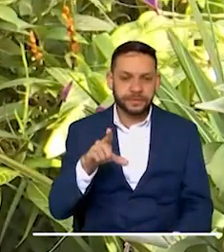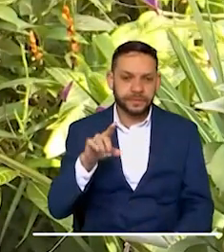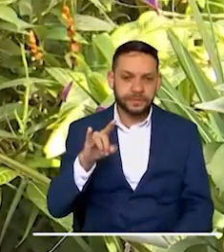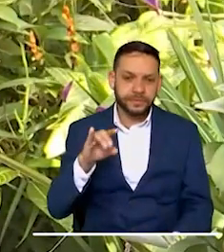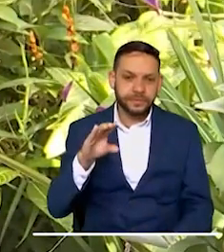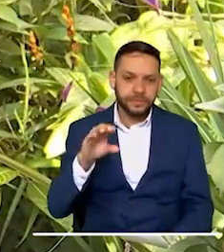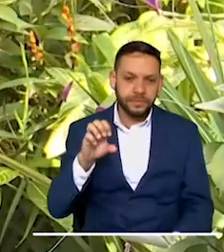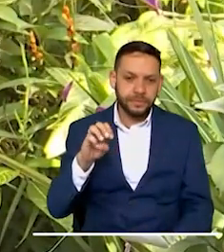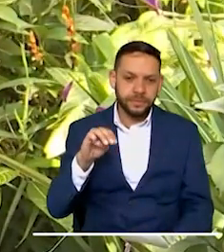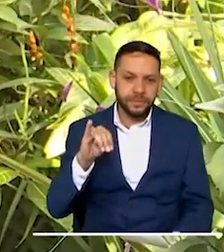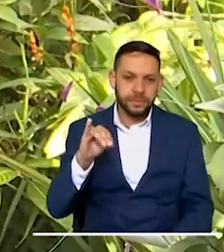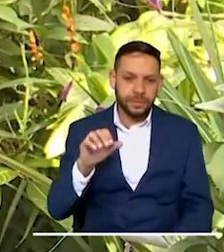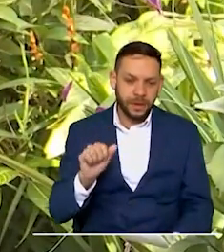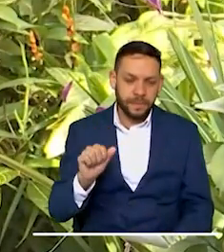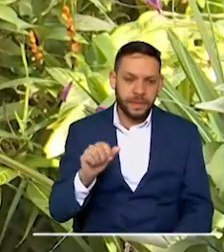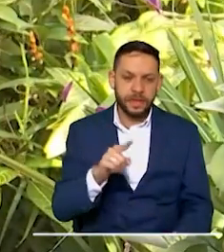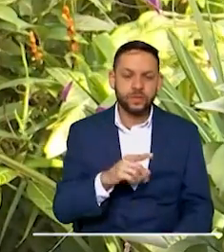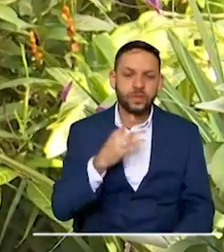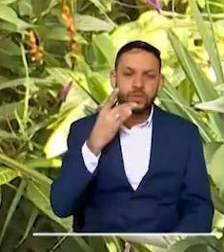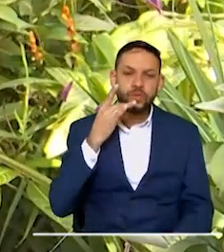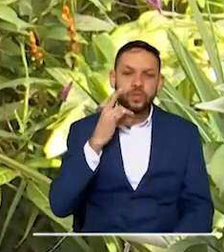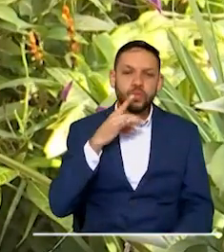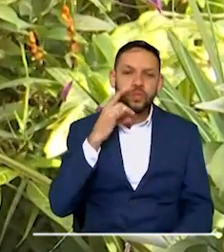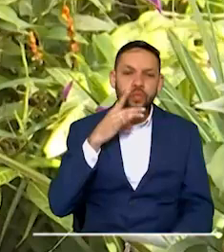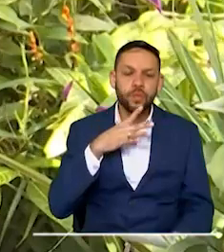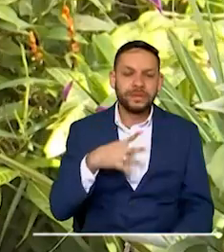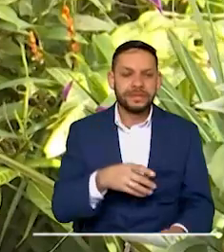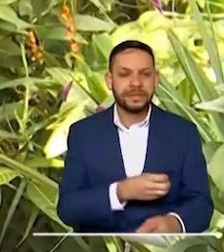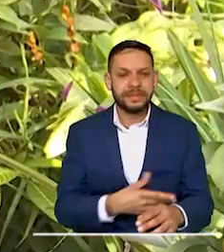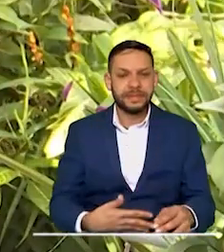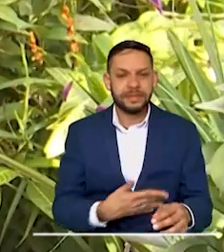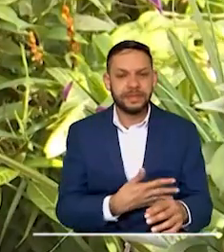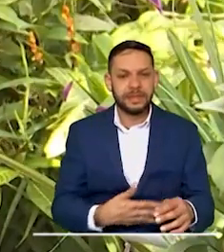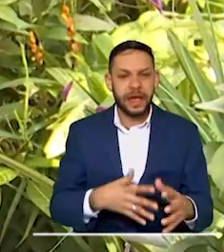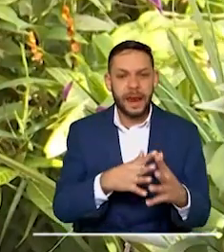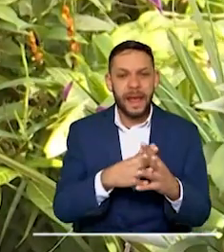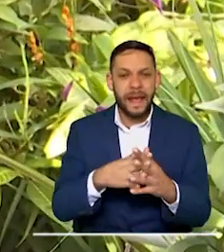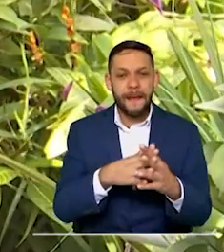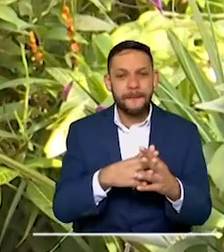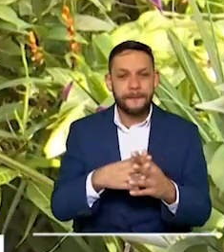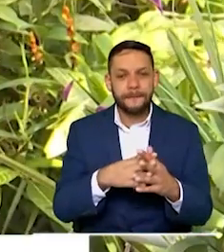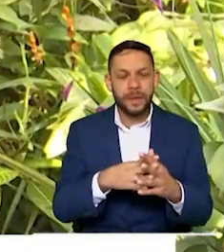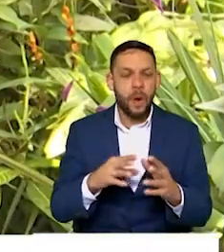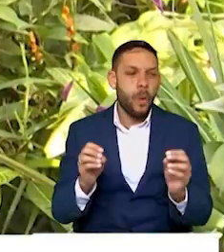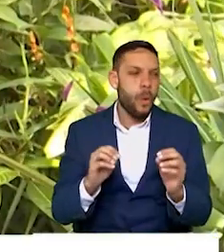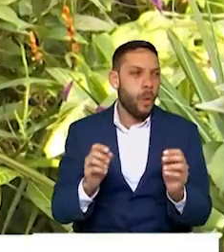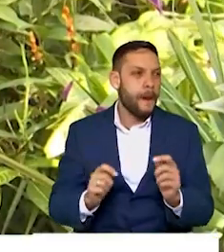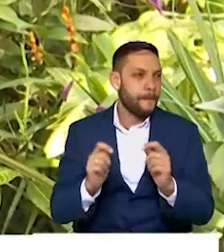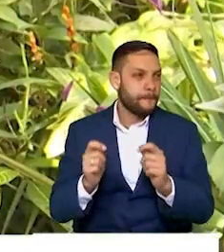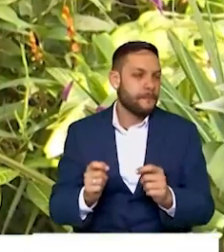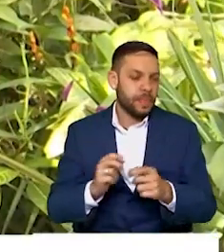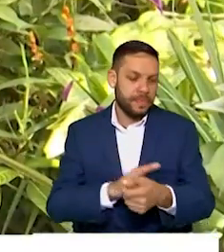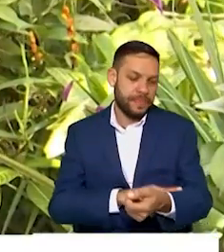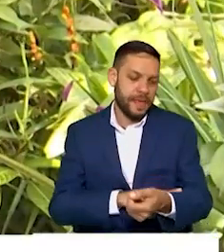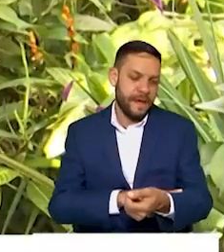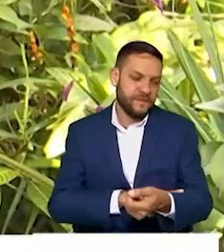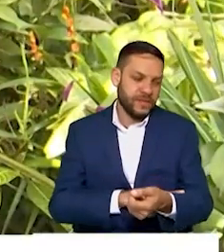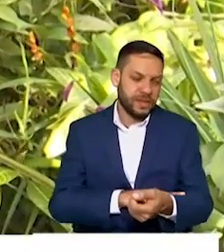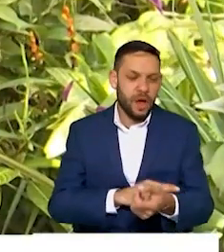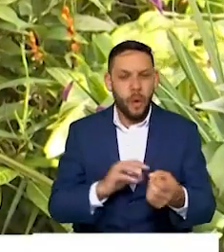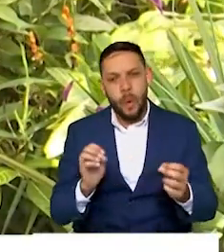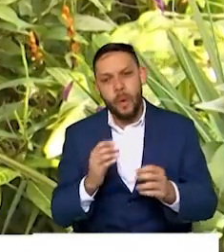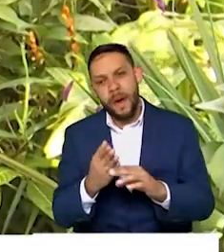si la persona es hipoglicémica, que tiene el azúcar bajito, o si de pronto es diabético con el azúcar alto, o